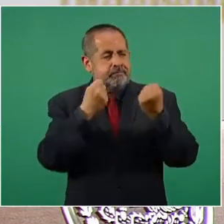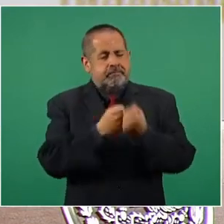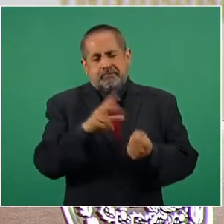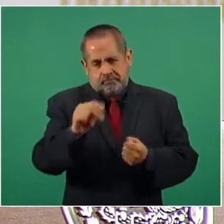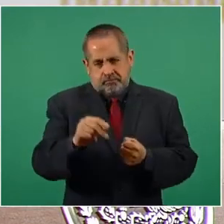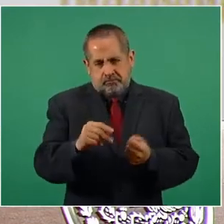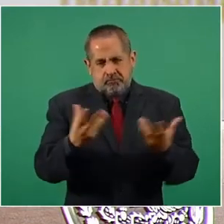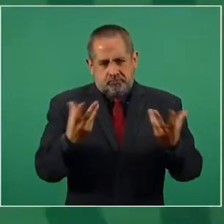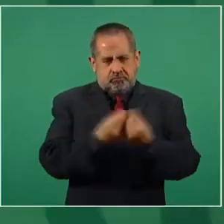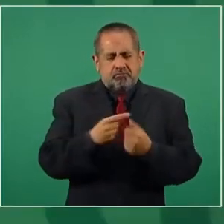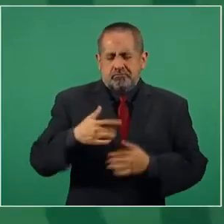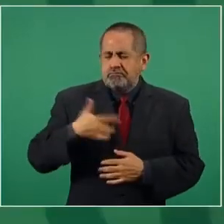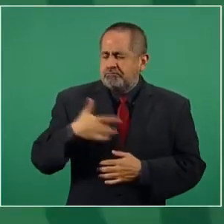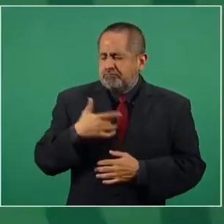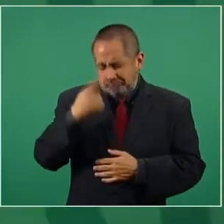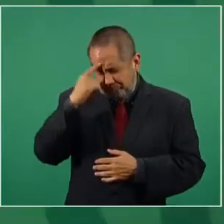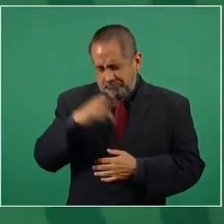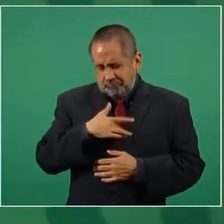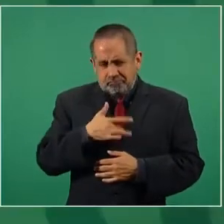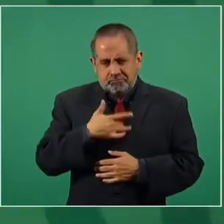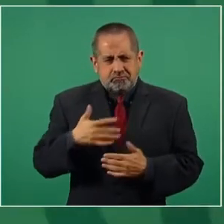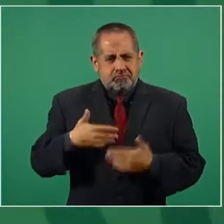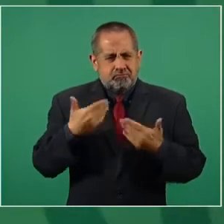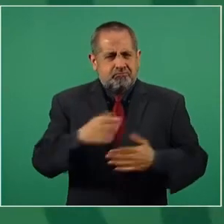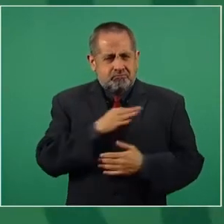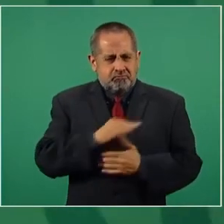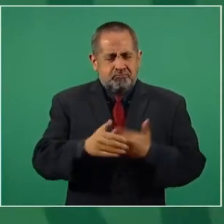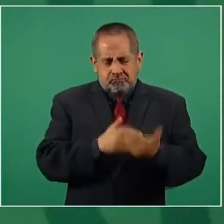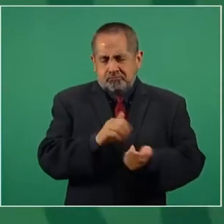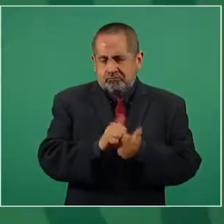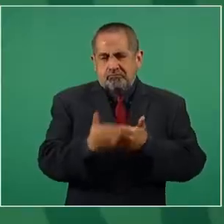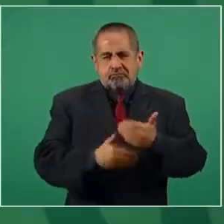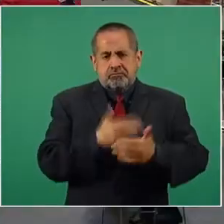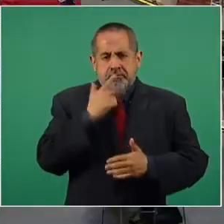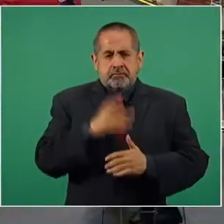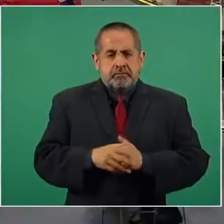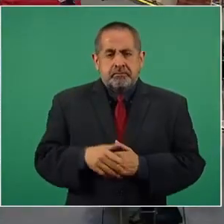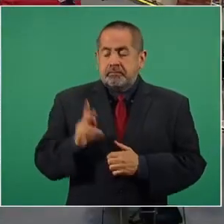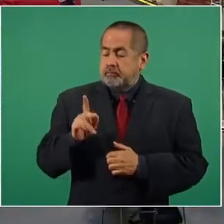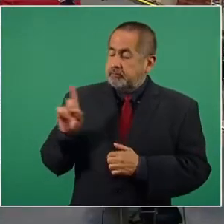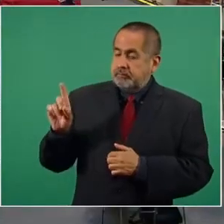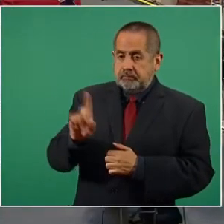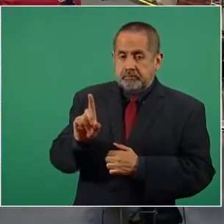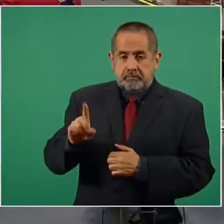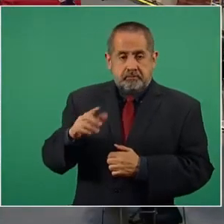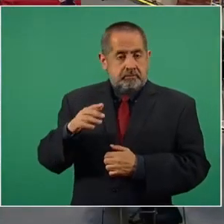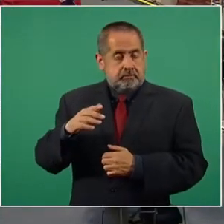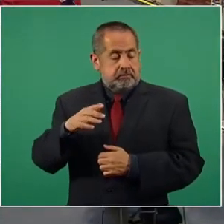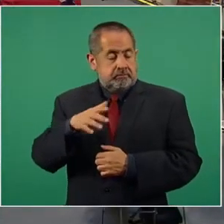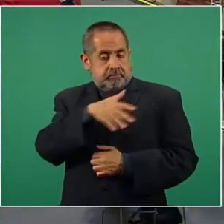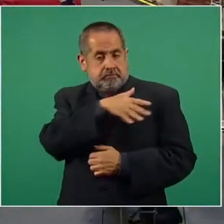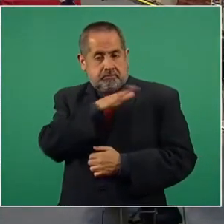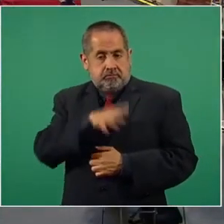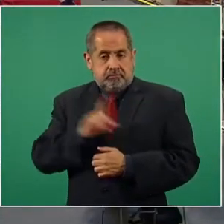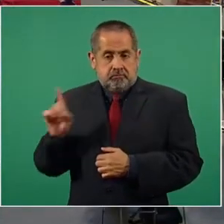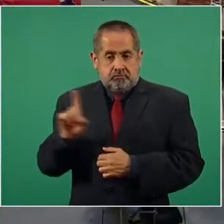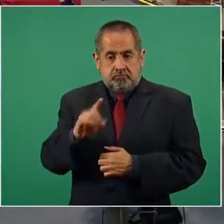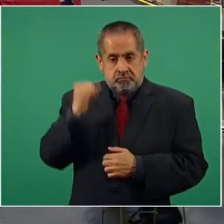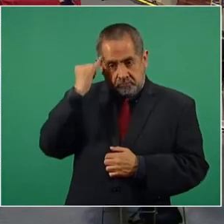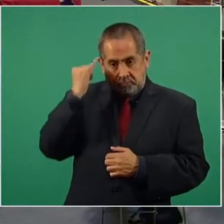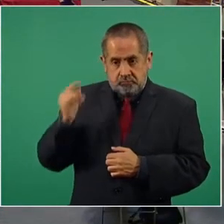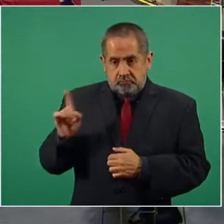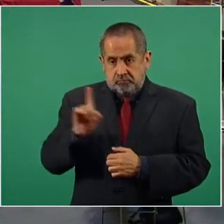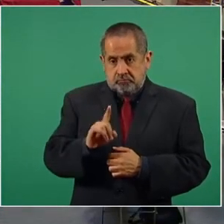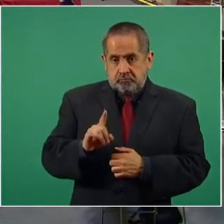Y yo tengo confianza que vamos a poder avanzar. Pero no sé si el general tenga algo que